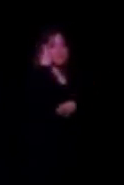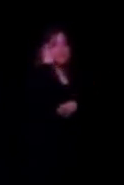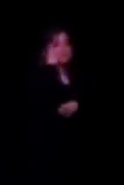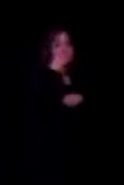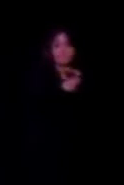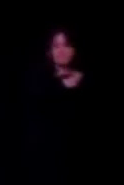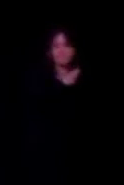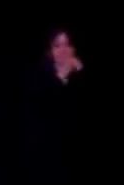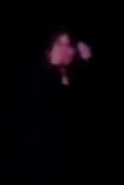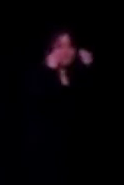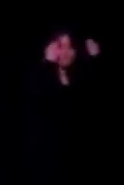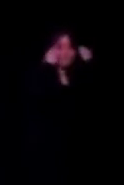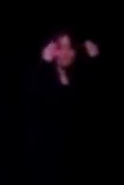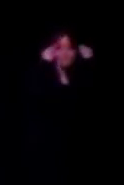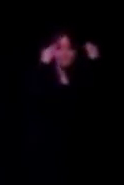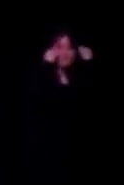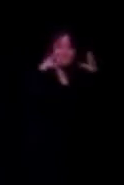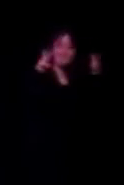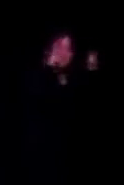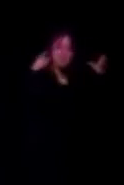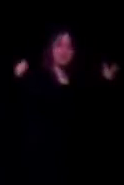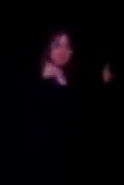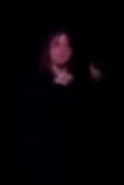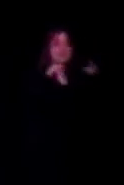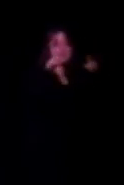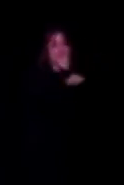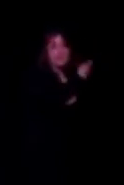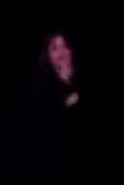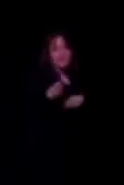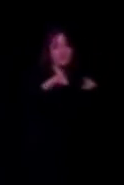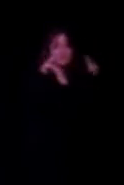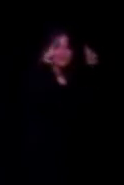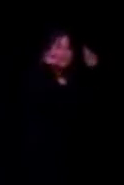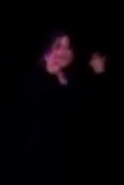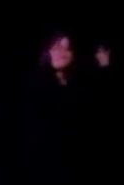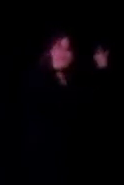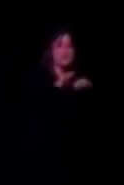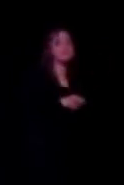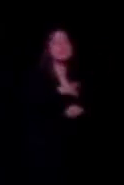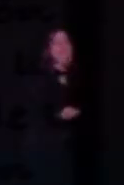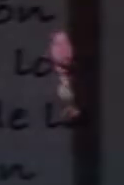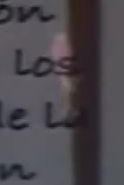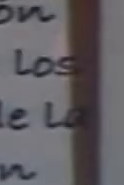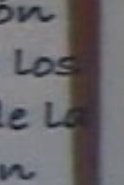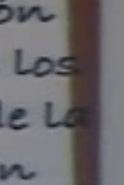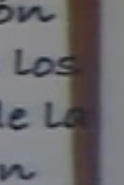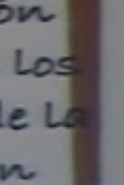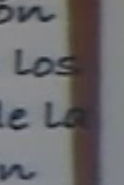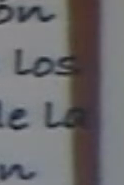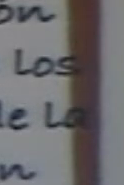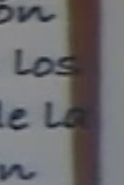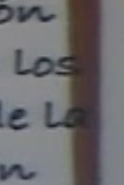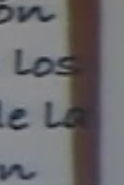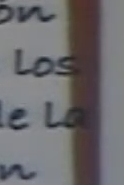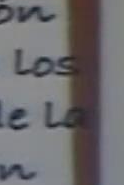de del ámbito de las necesidades educativas especiales es importante cooperar con los servicios especializados